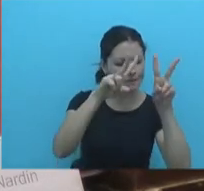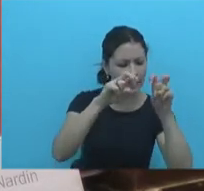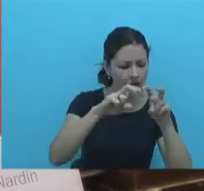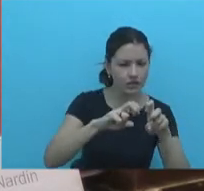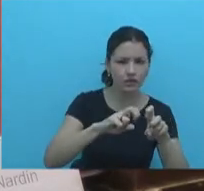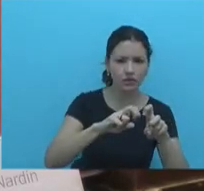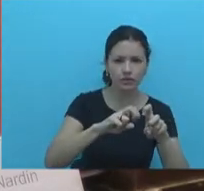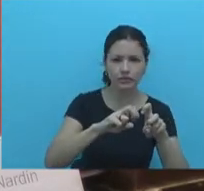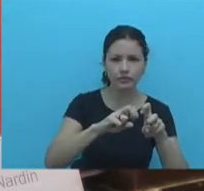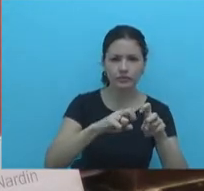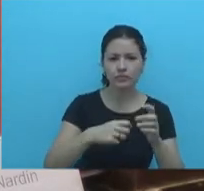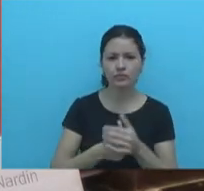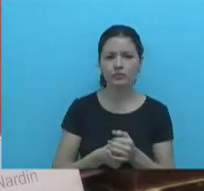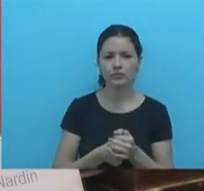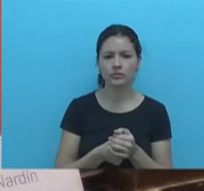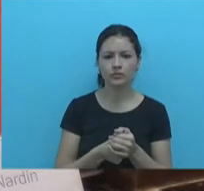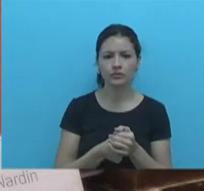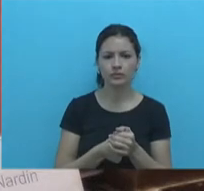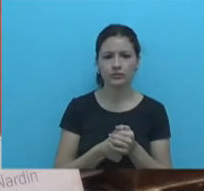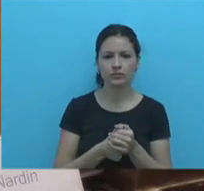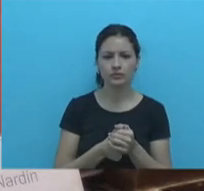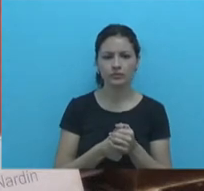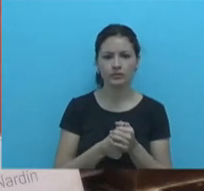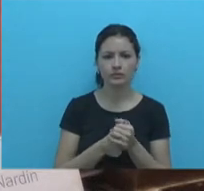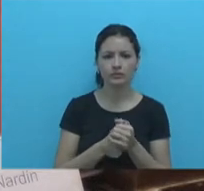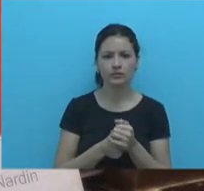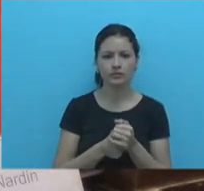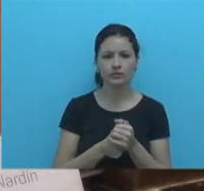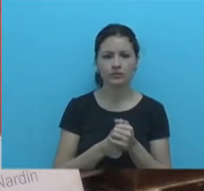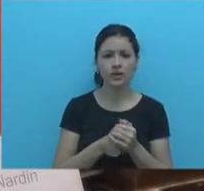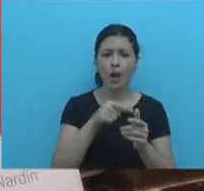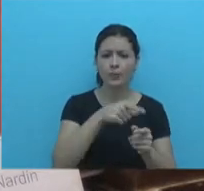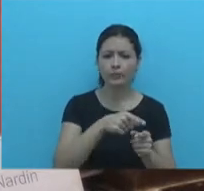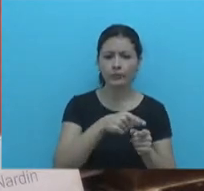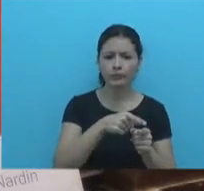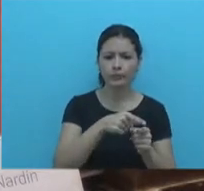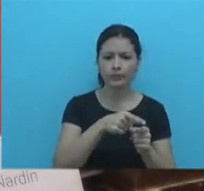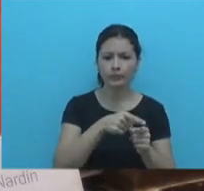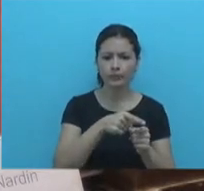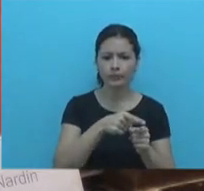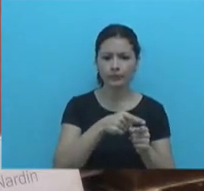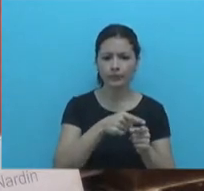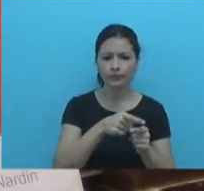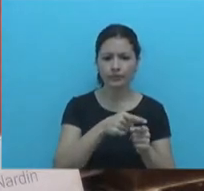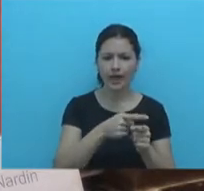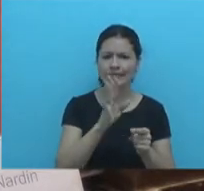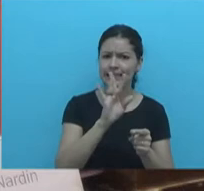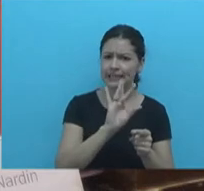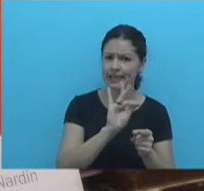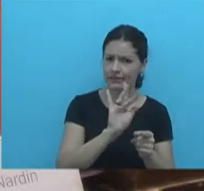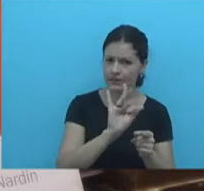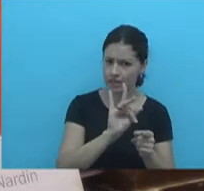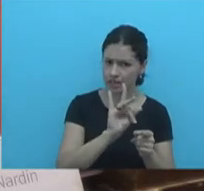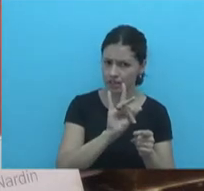es una tarea que es difícil de hacer y que se necesita acompañamiento en cierto motivo,